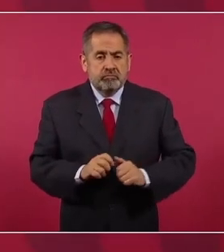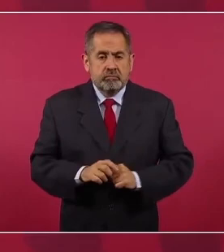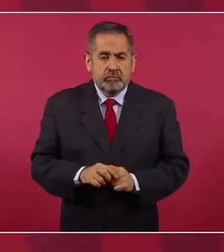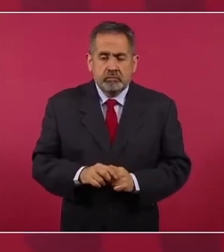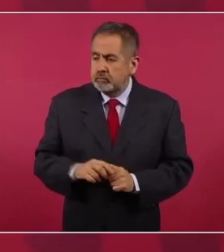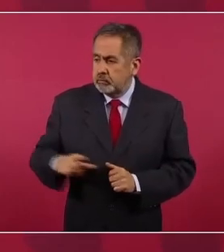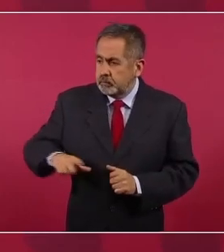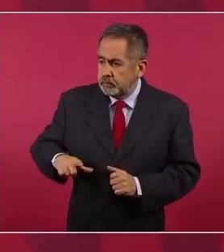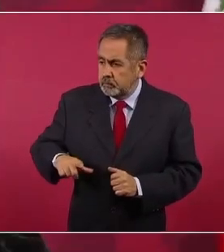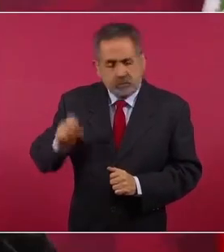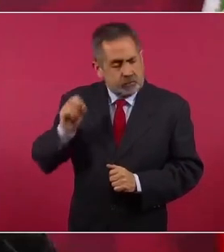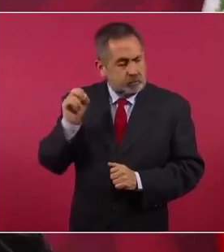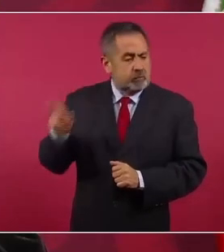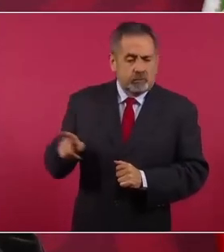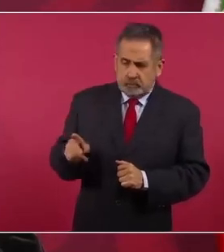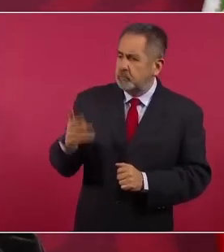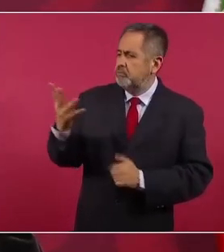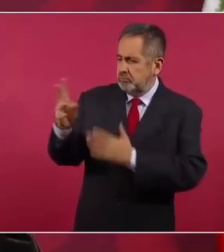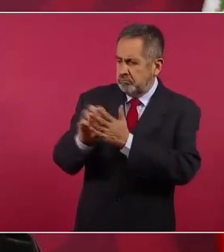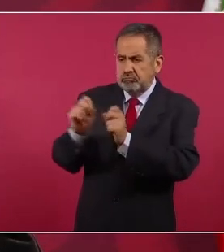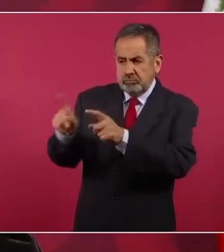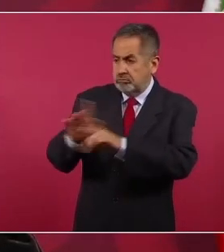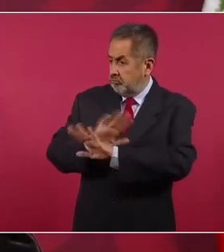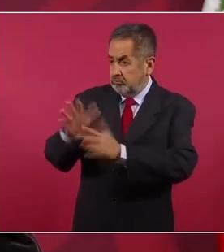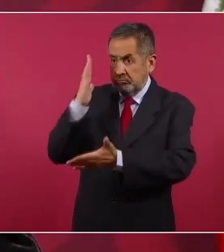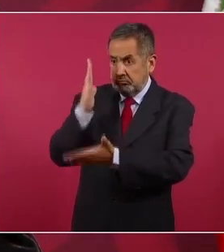De acuerdo, pero se van.